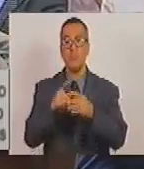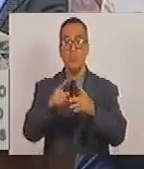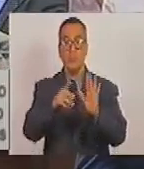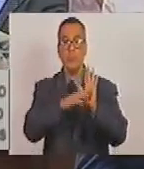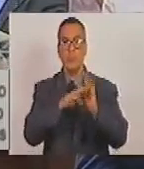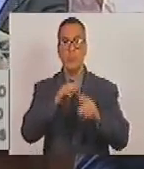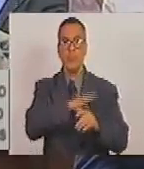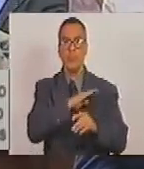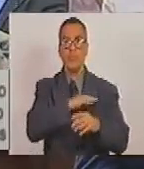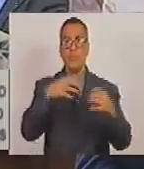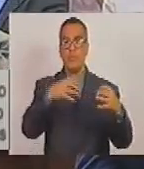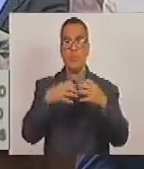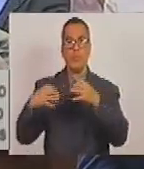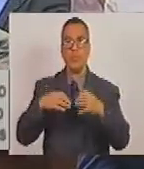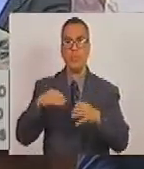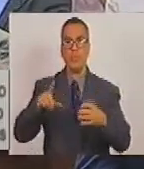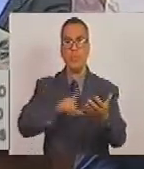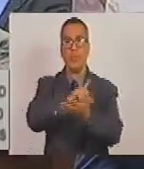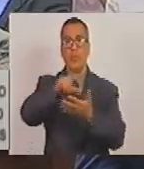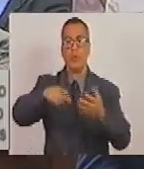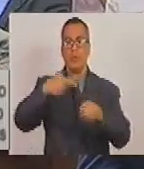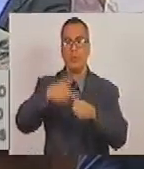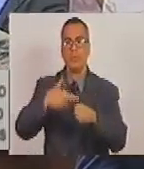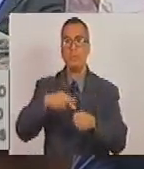patriota de la batalla naval del lago de Maracaibo.